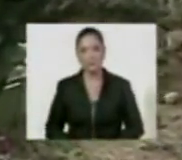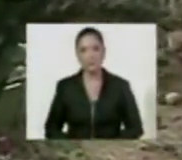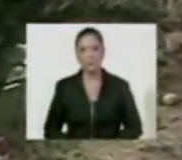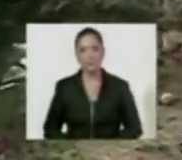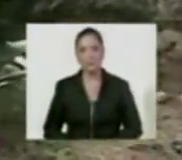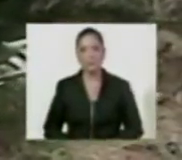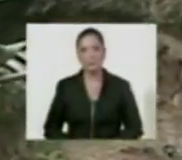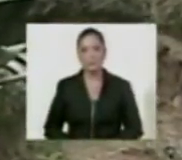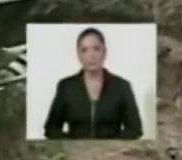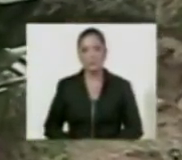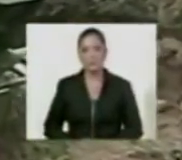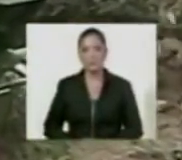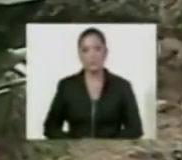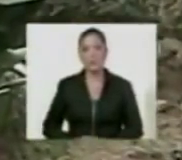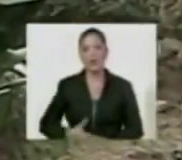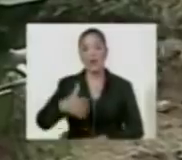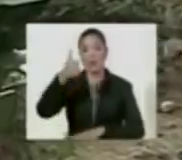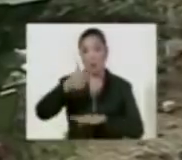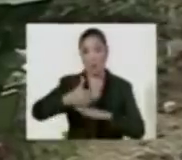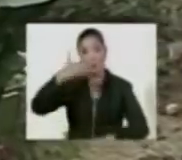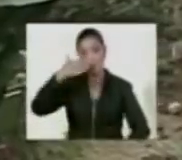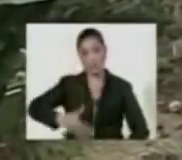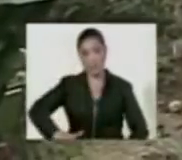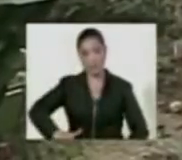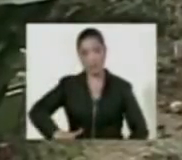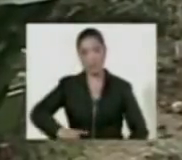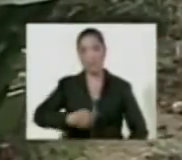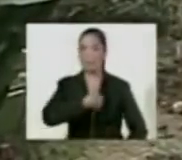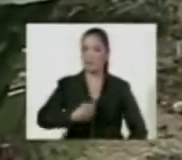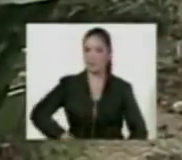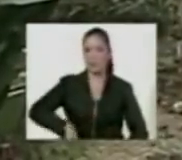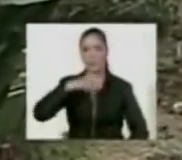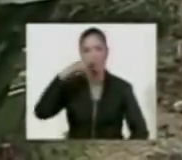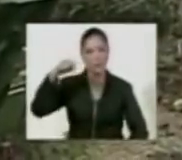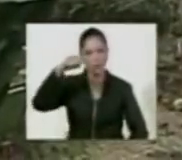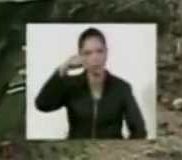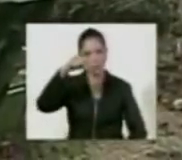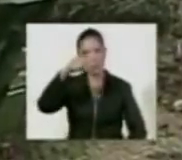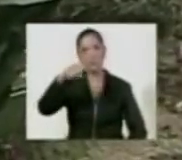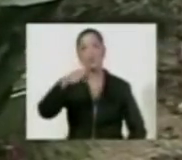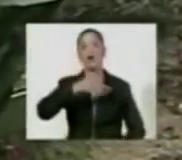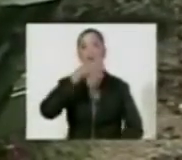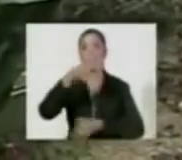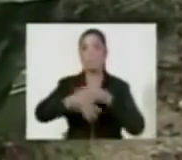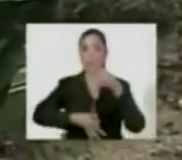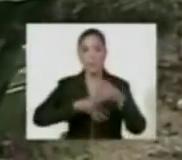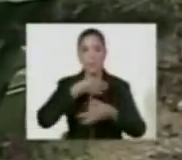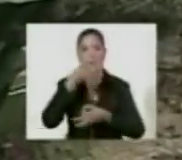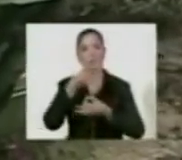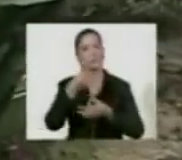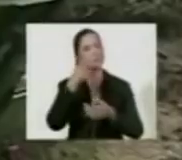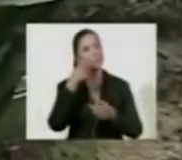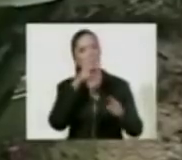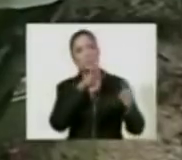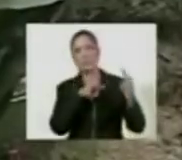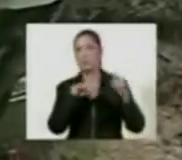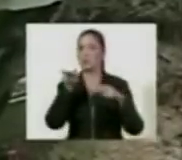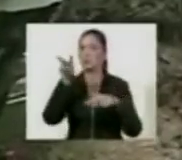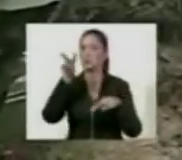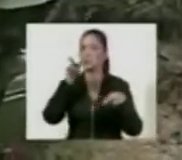de la Fuerza Armada Nacional Bolivariana, Nicolás Maduro, precisaba en el recorrido que realizaba por todas